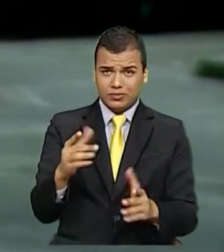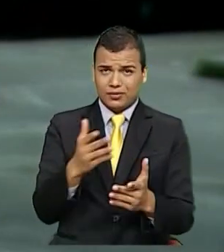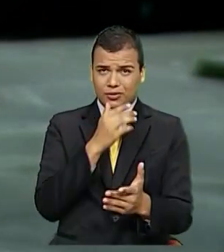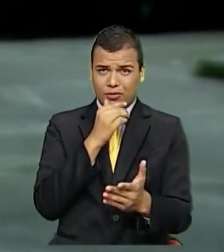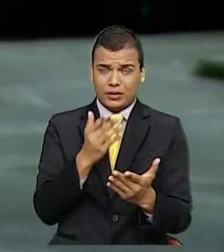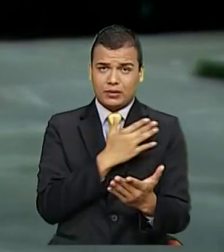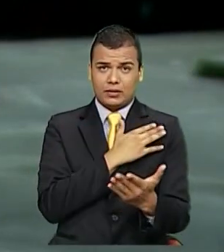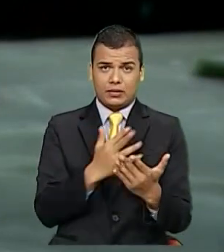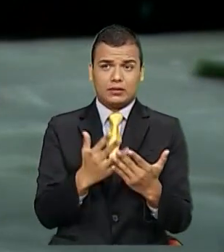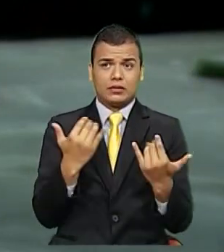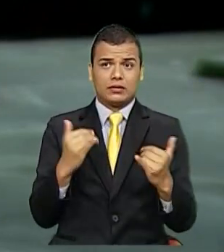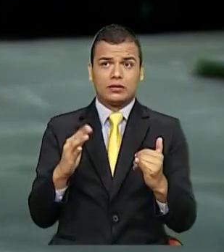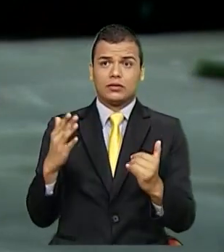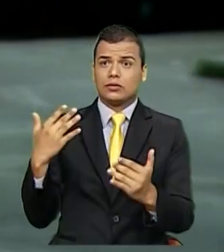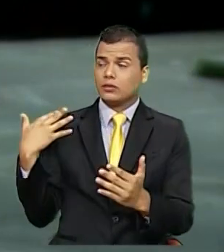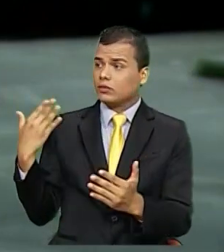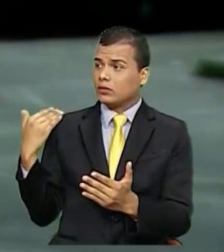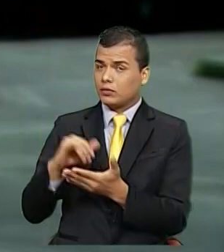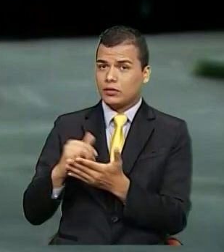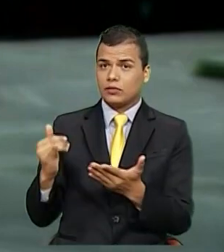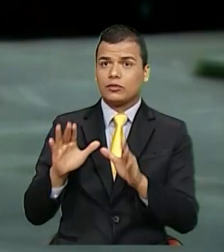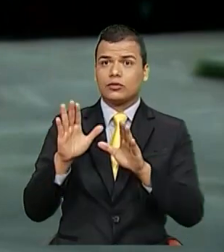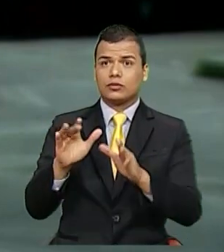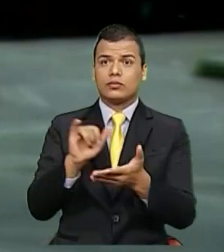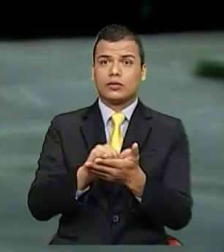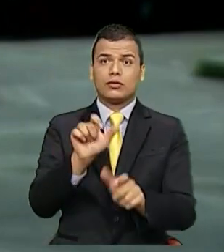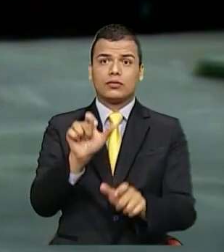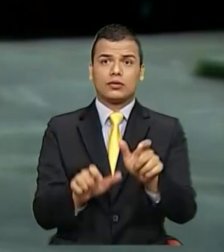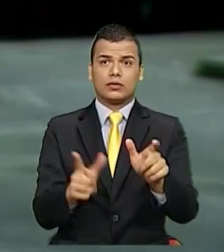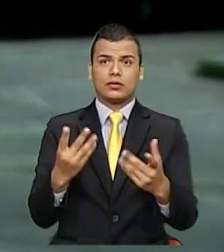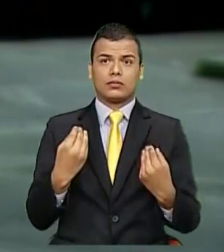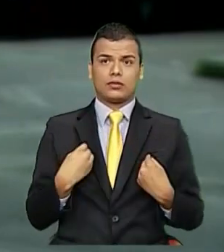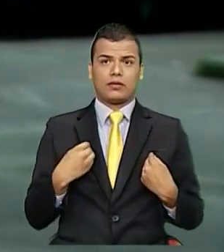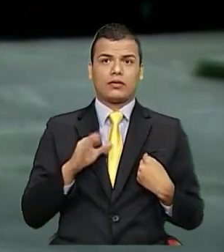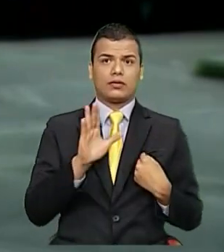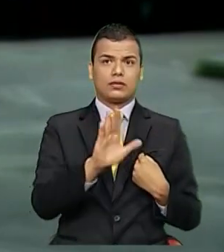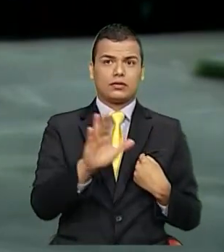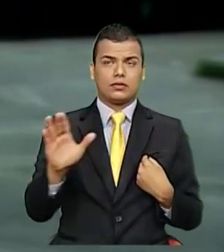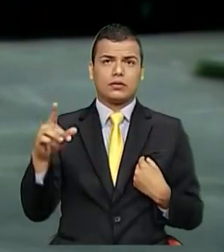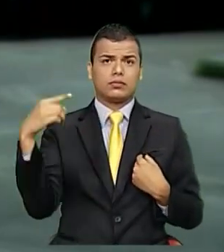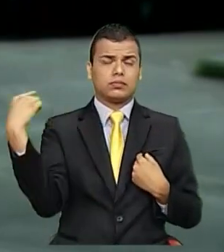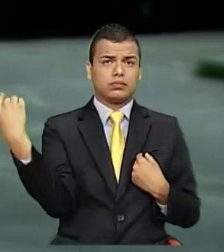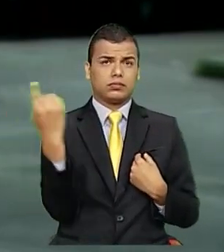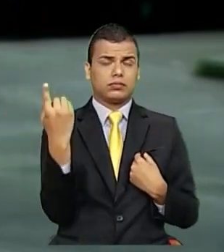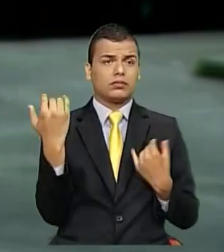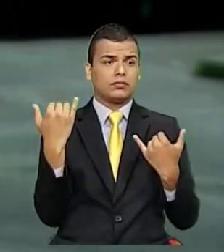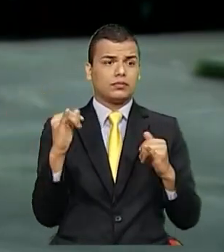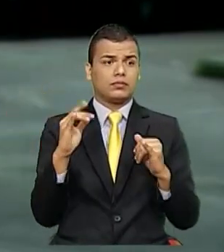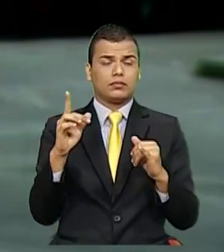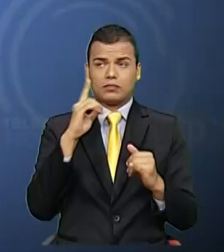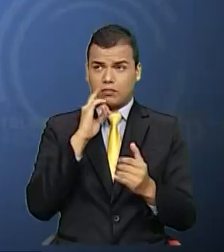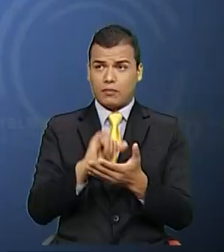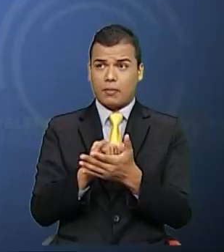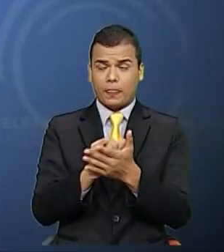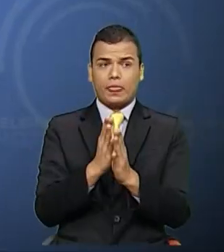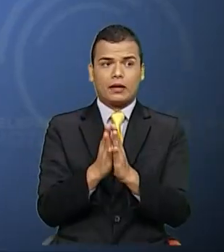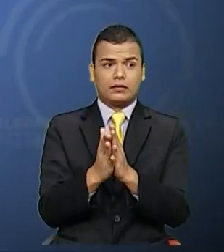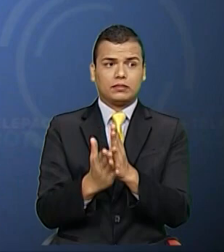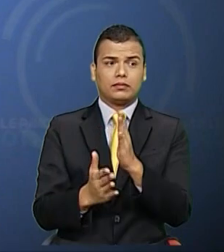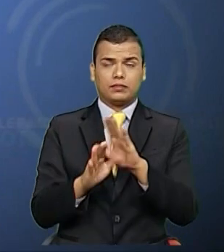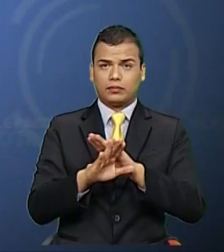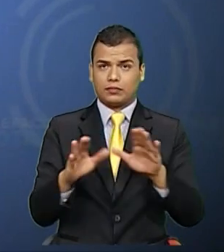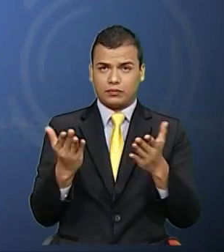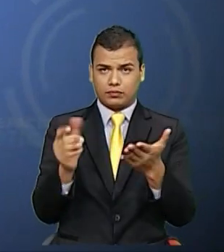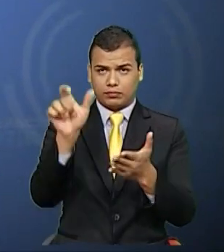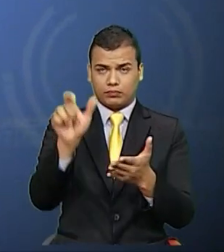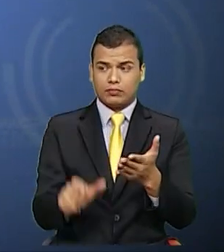realizó una marcha por parte de los habitantes de esta localidad para exigirle a los violentos que cesen sus actos. Una de las